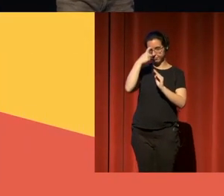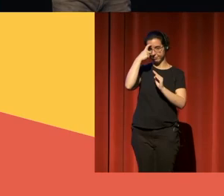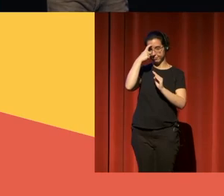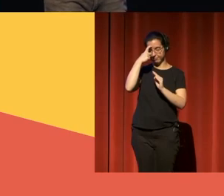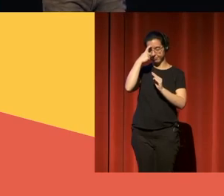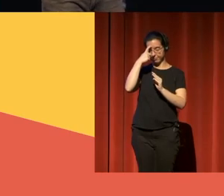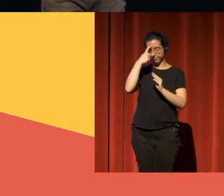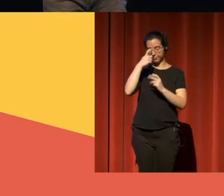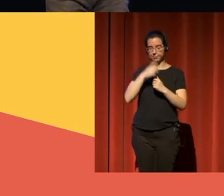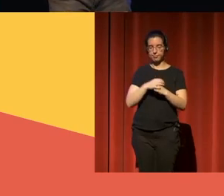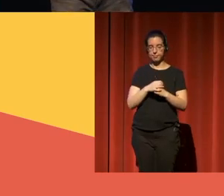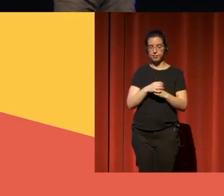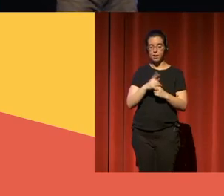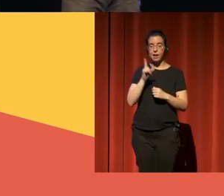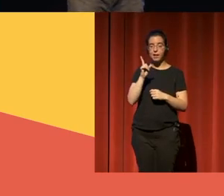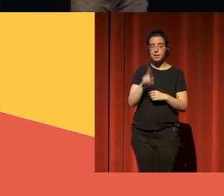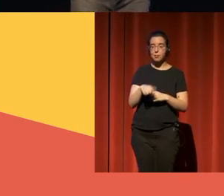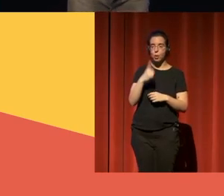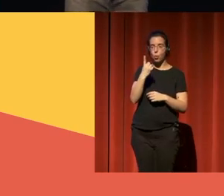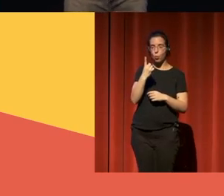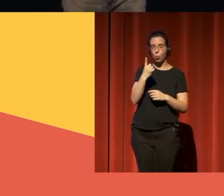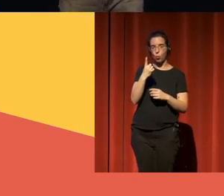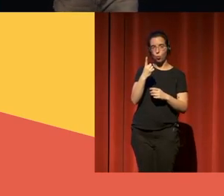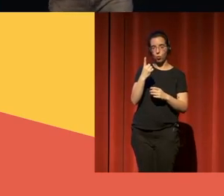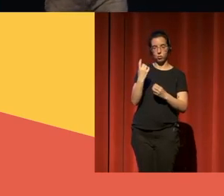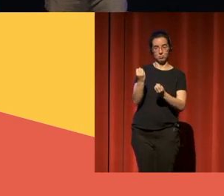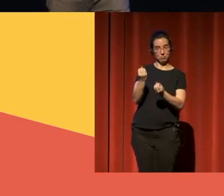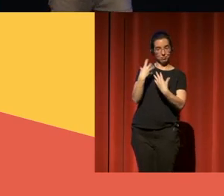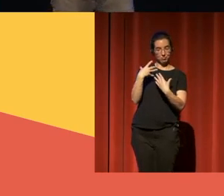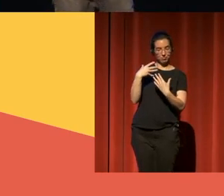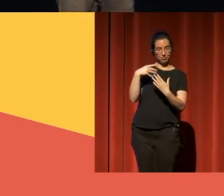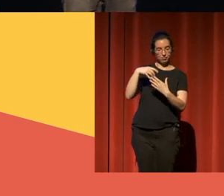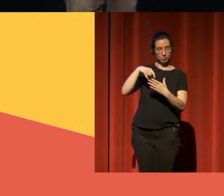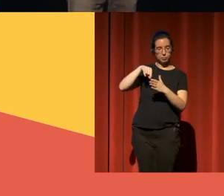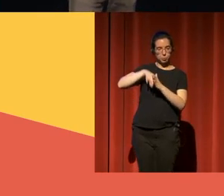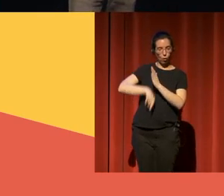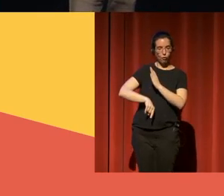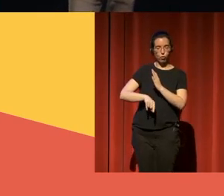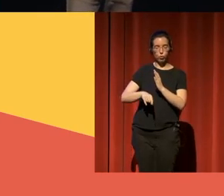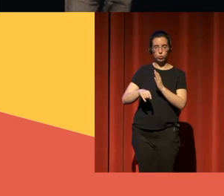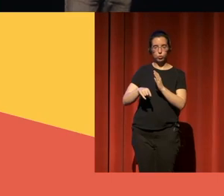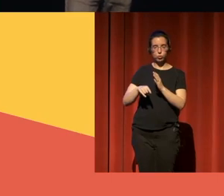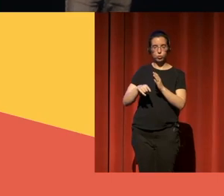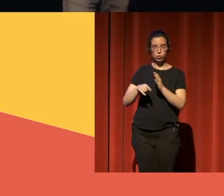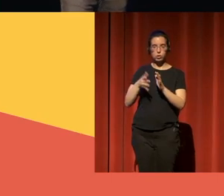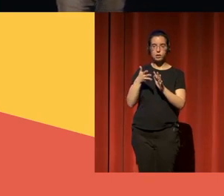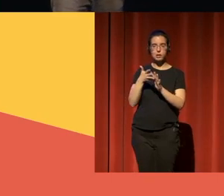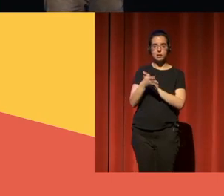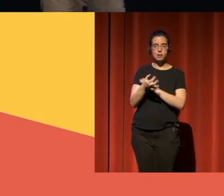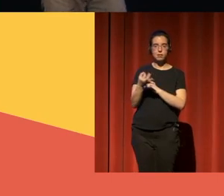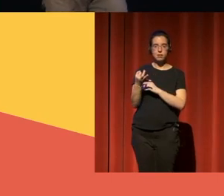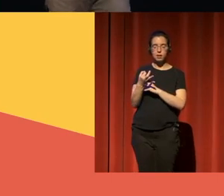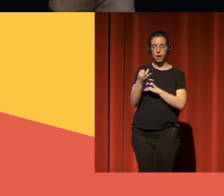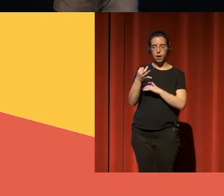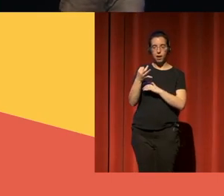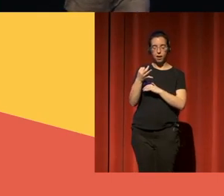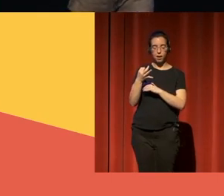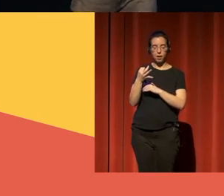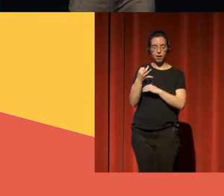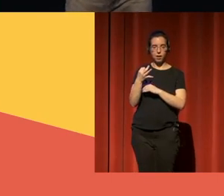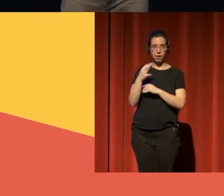una un discurso de fondo eh sobre o o una valoración muy alta sobre Estas ideas de